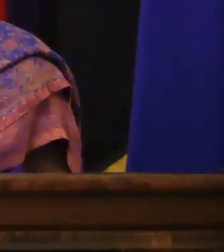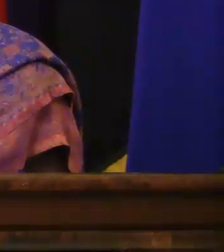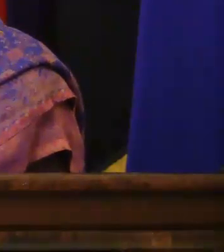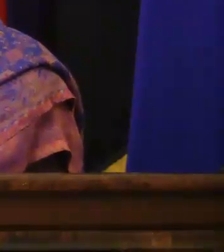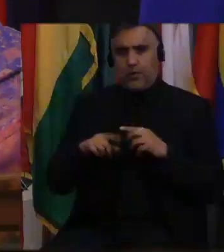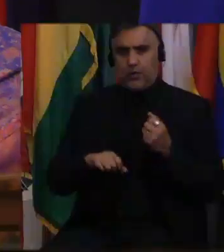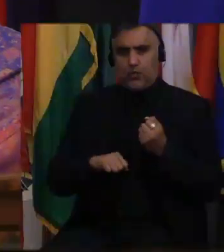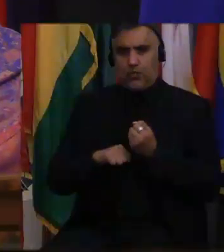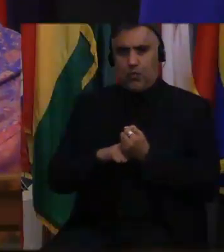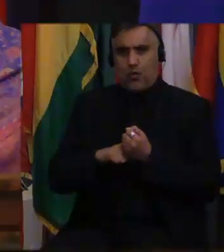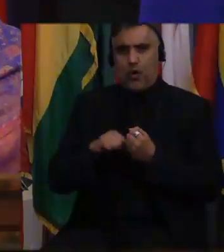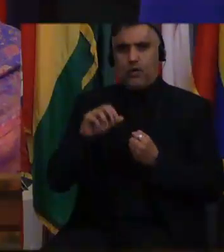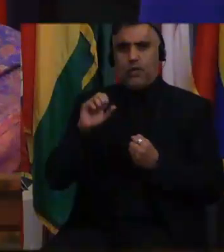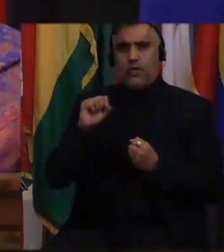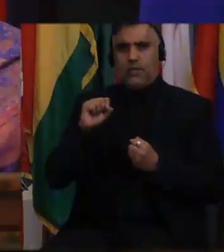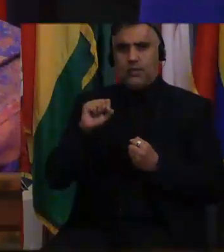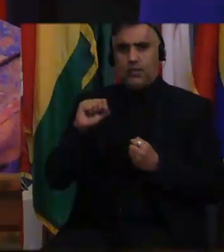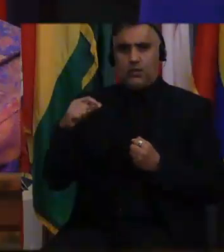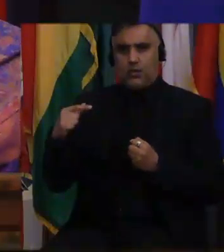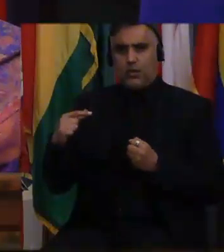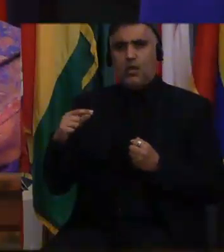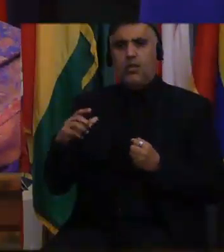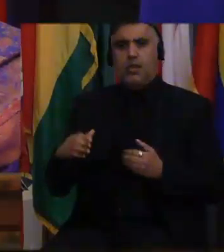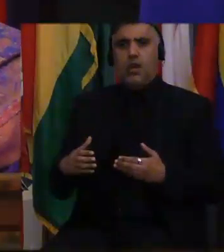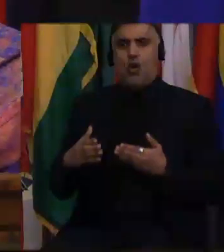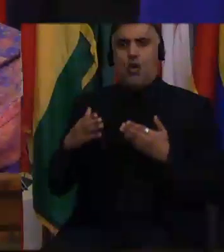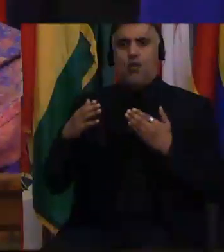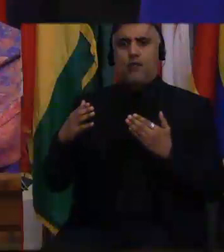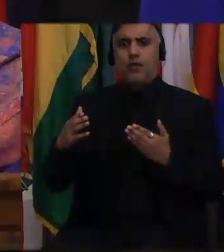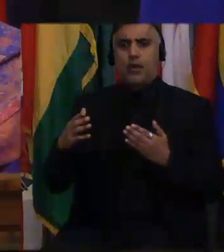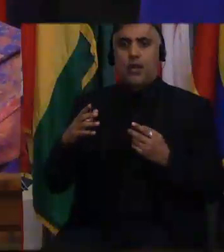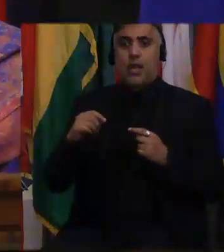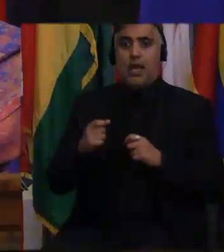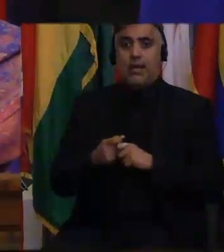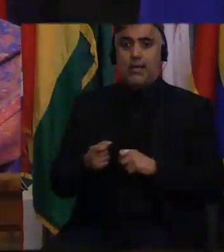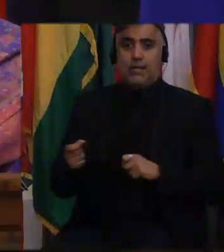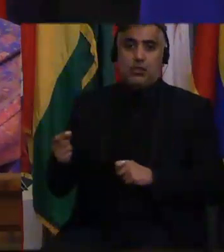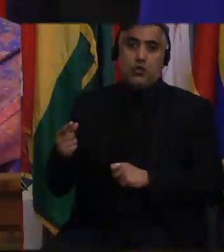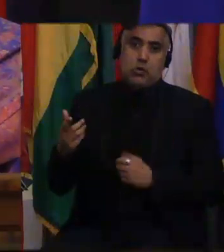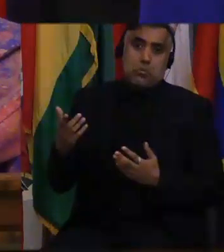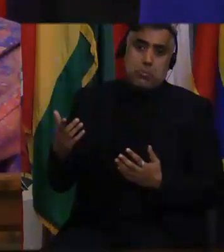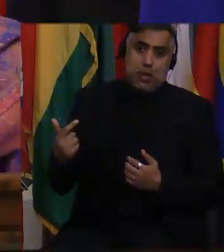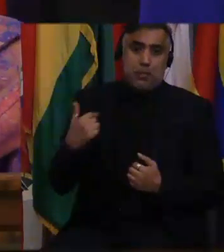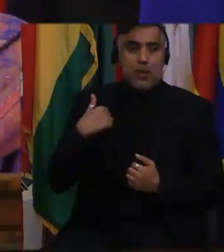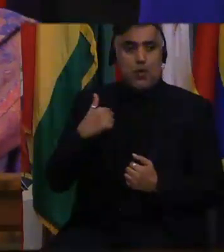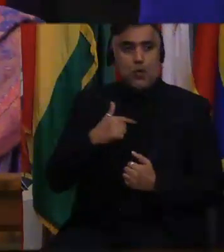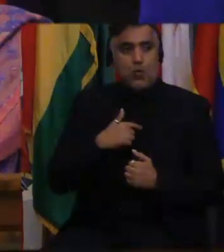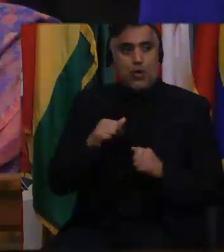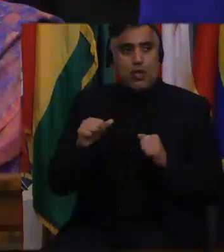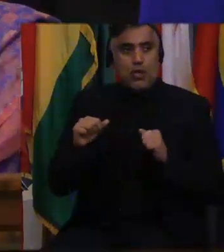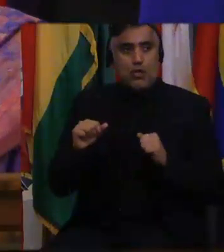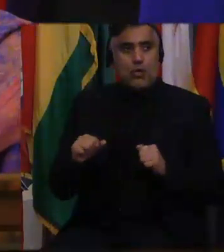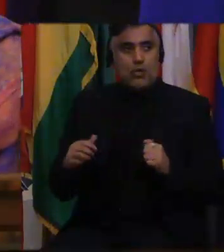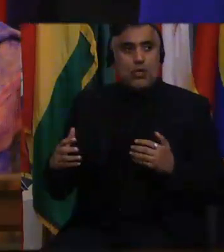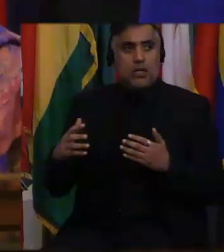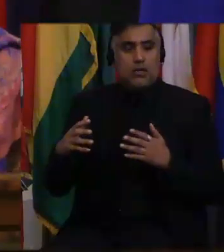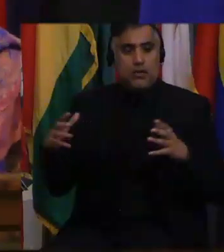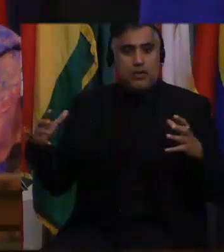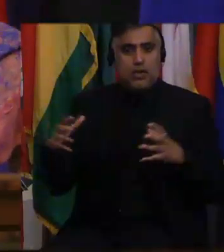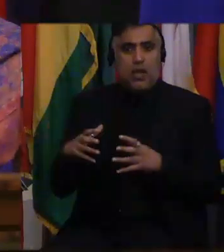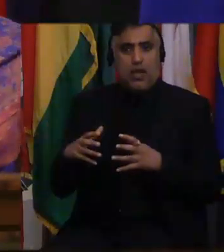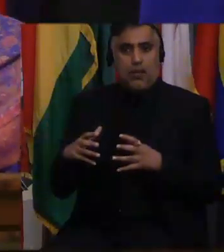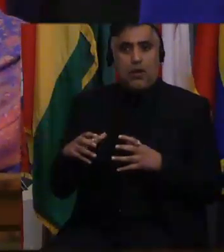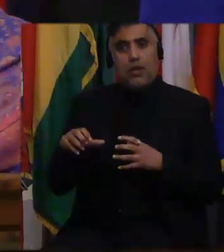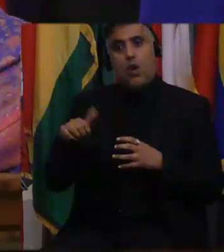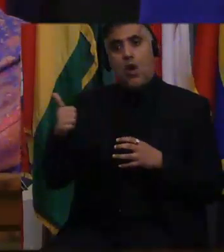secretario que nos ofreció hoy podamos el próximo año reunir a las demás organizaciones con nosotros. O sea, que yo veo